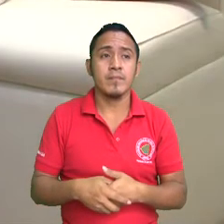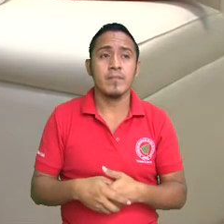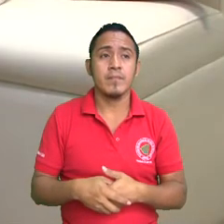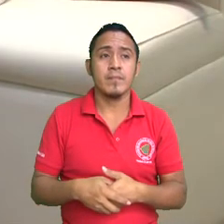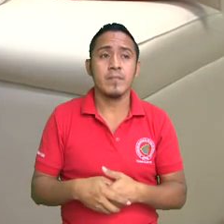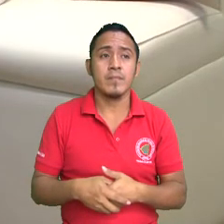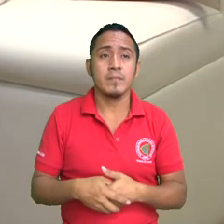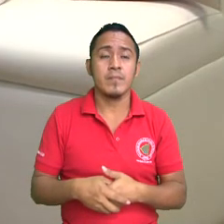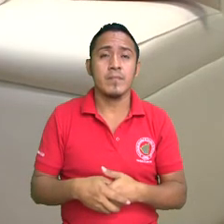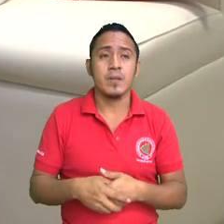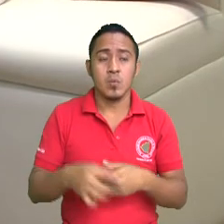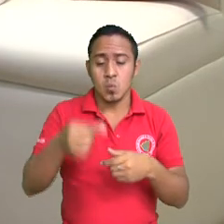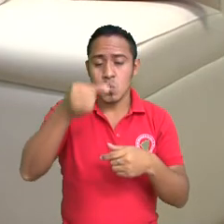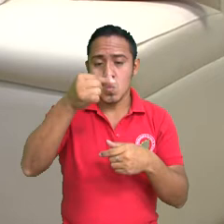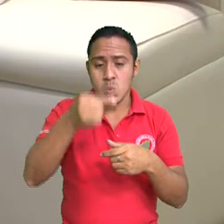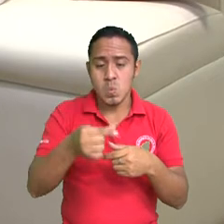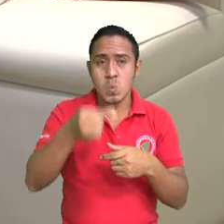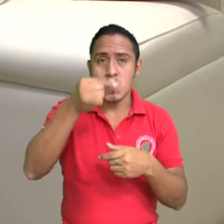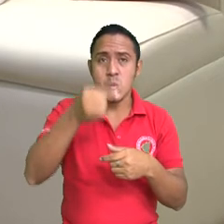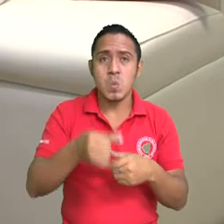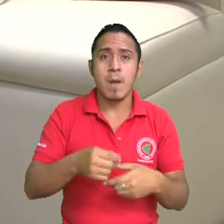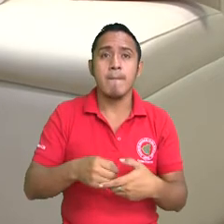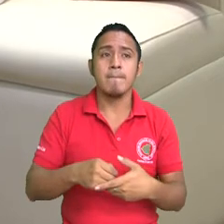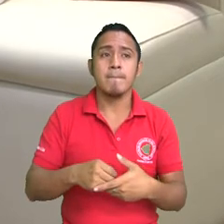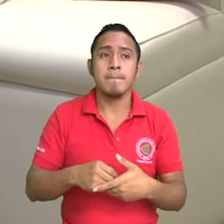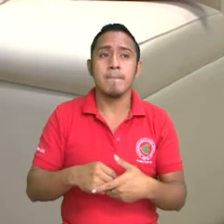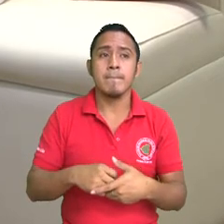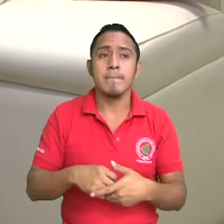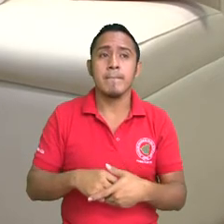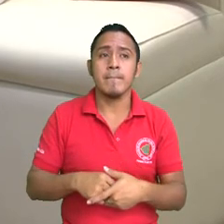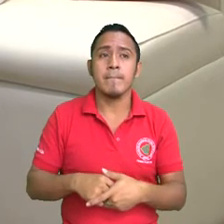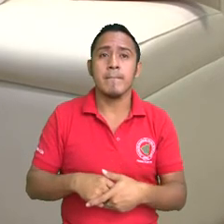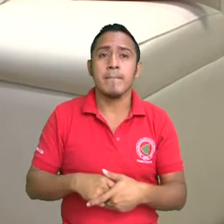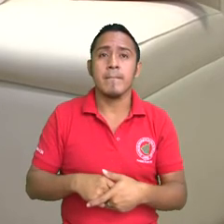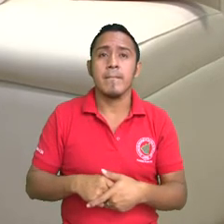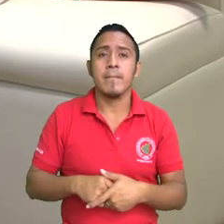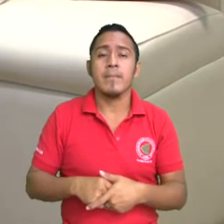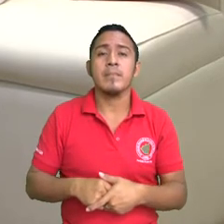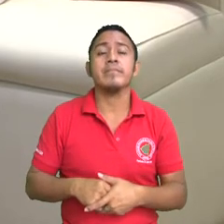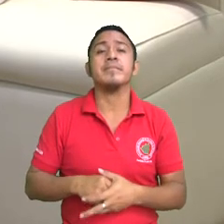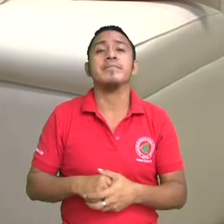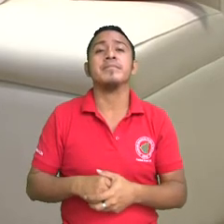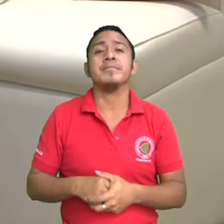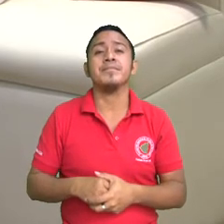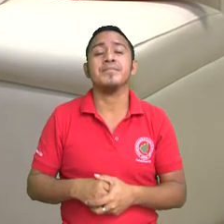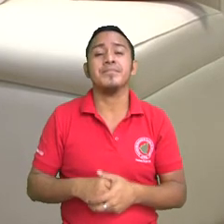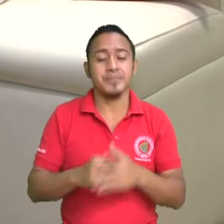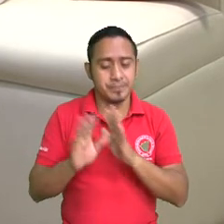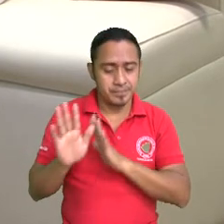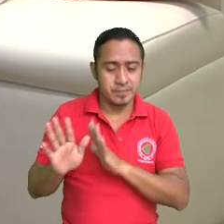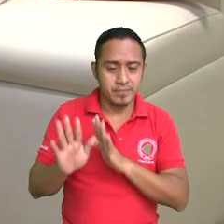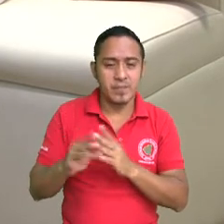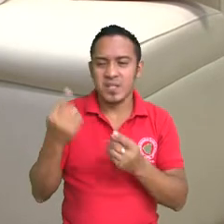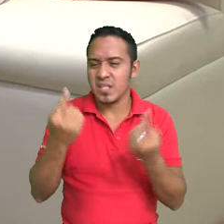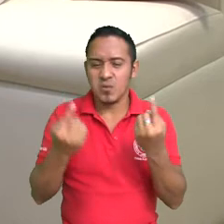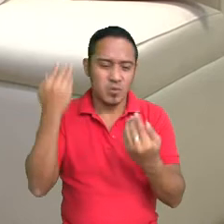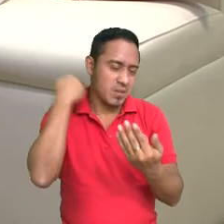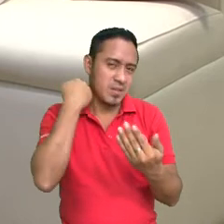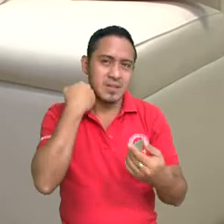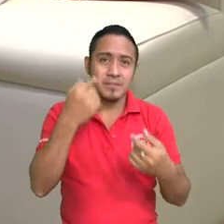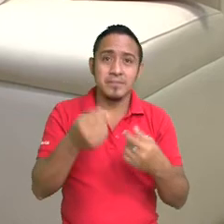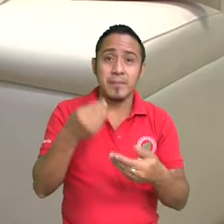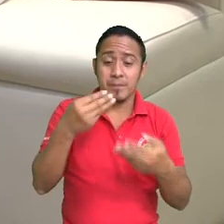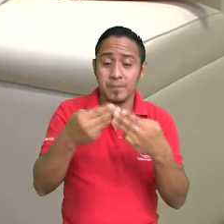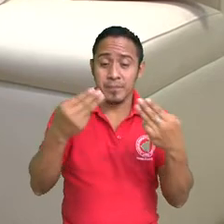lentes son más accesibles, ¿eh? Los aros son los que son más caritos. Lo que pasa es que depende, ¿verdad?, del tipo